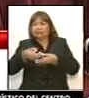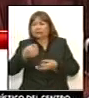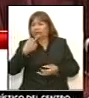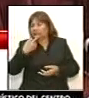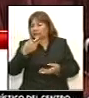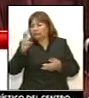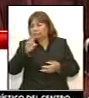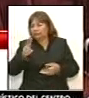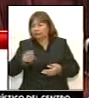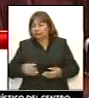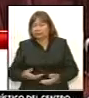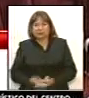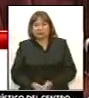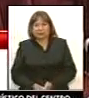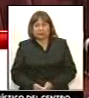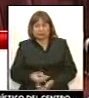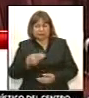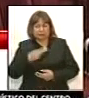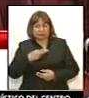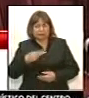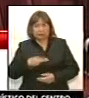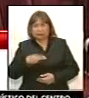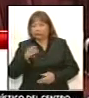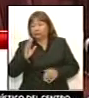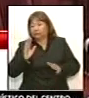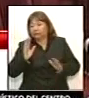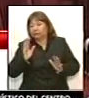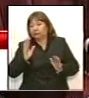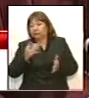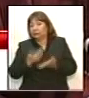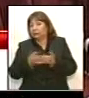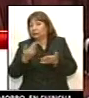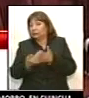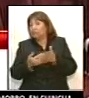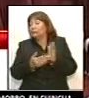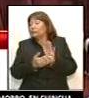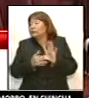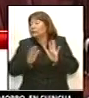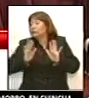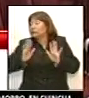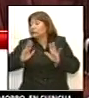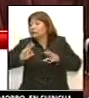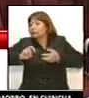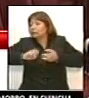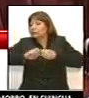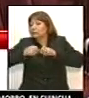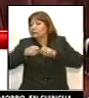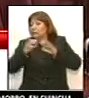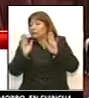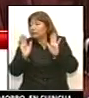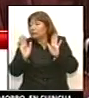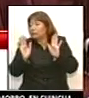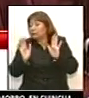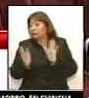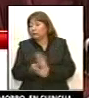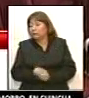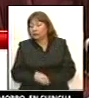que en Venezuela hay una crisis humanitaria, eso es cuestionable. Hay crisis, sí. Hay problemas en Venezuela, sí.